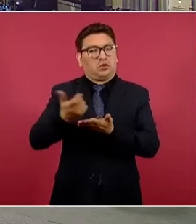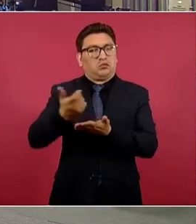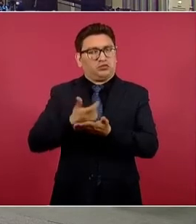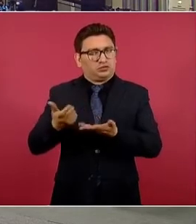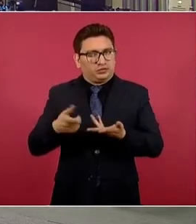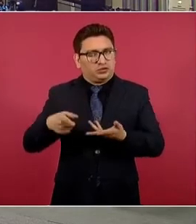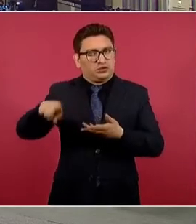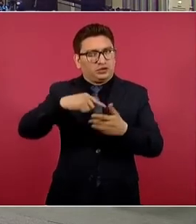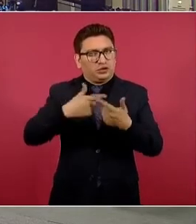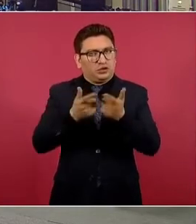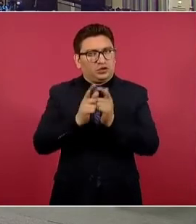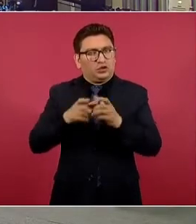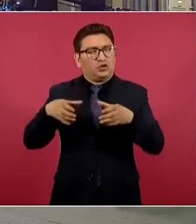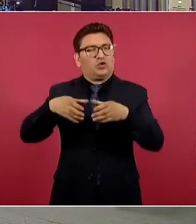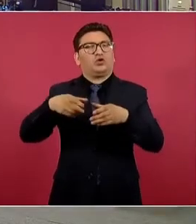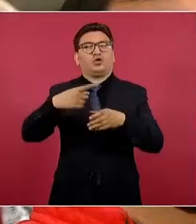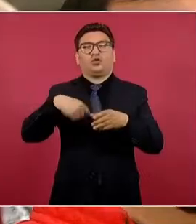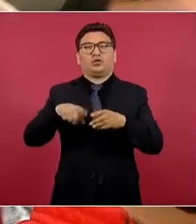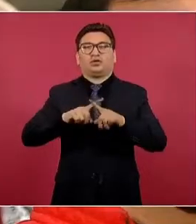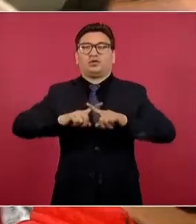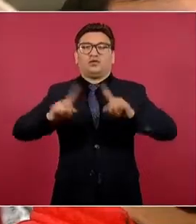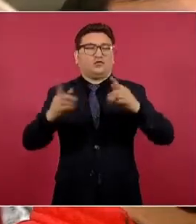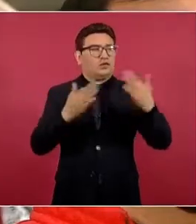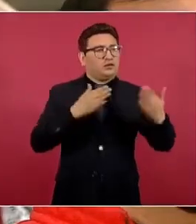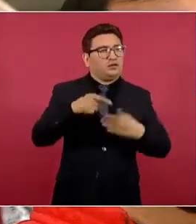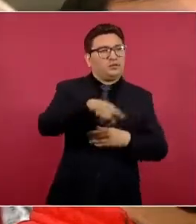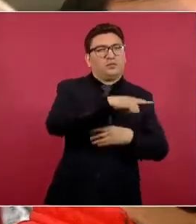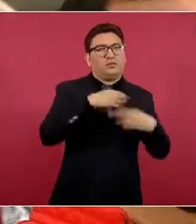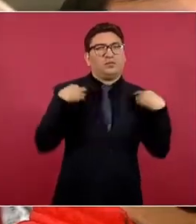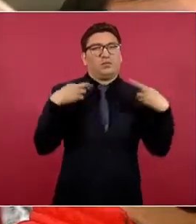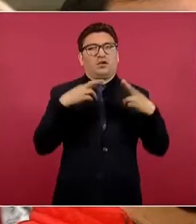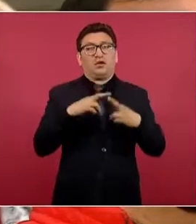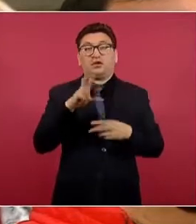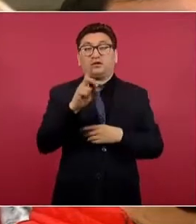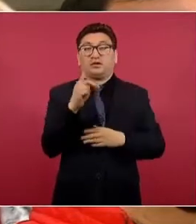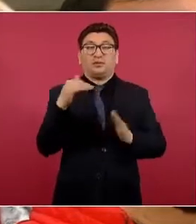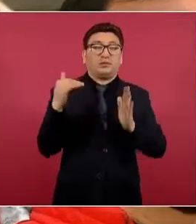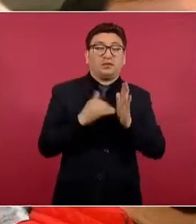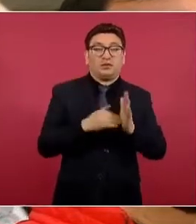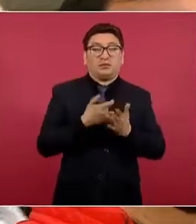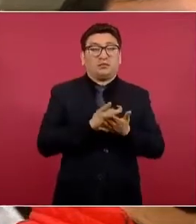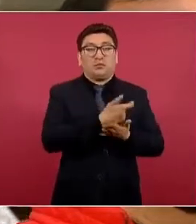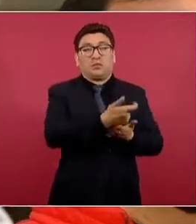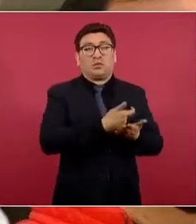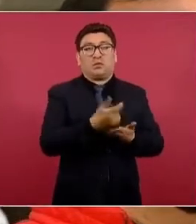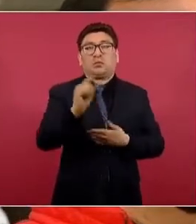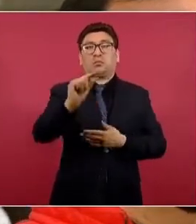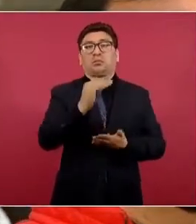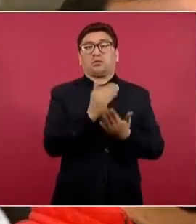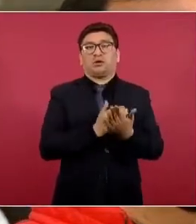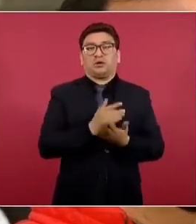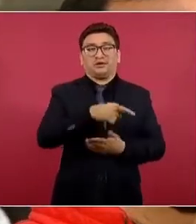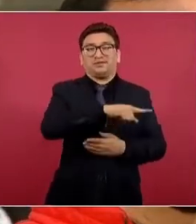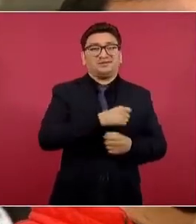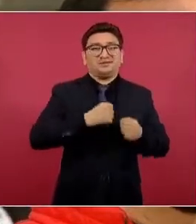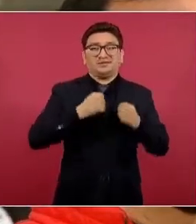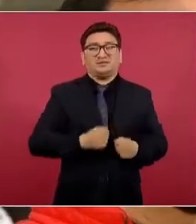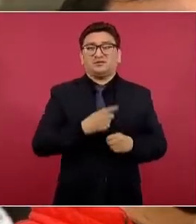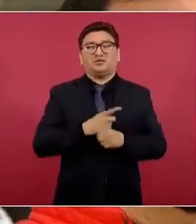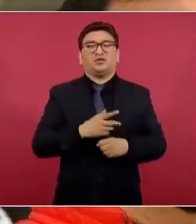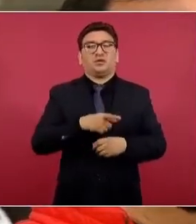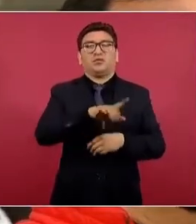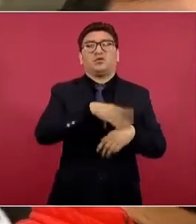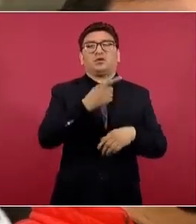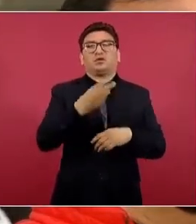están en contraste de los 30,000 académicos que viven en precariedad e inseguridad laboral, pues reciben